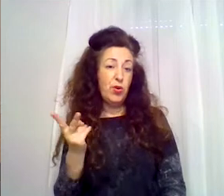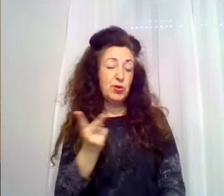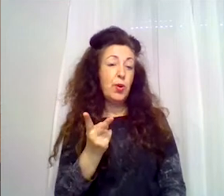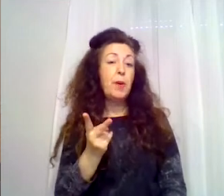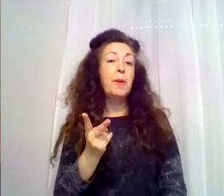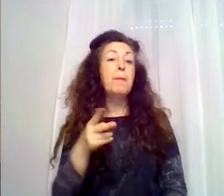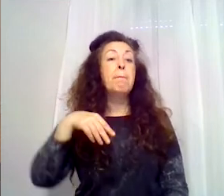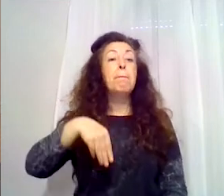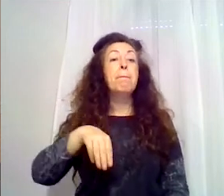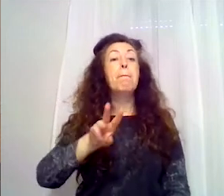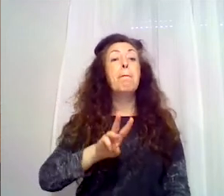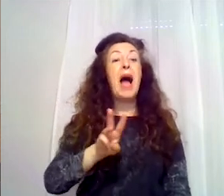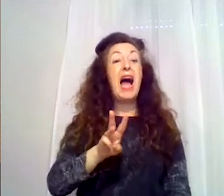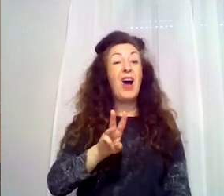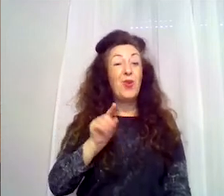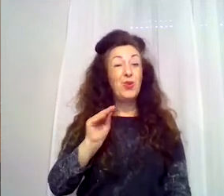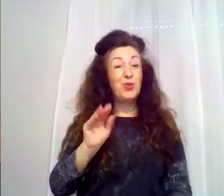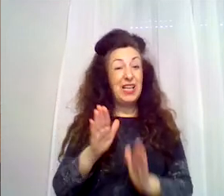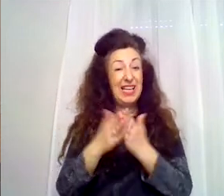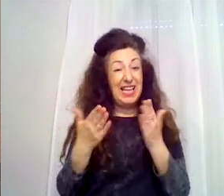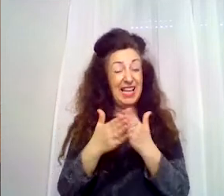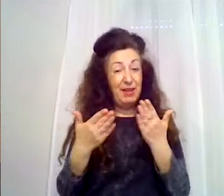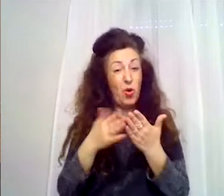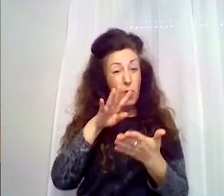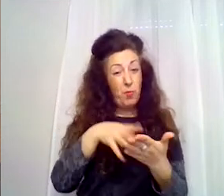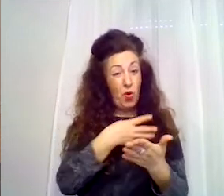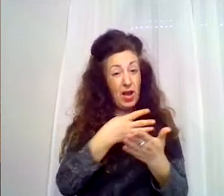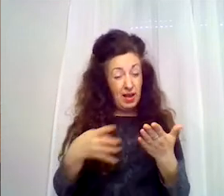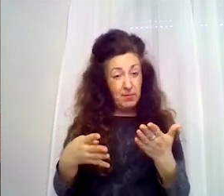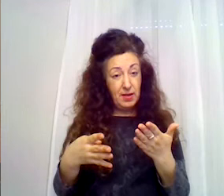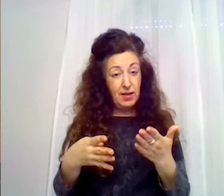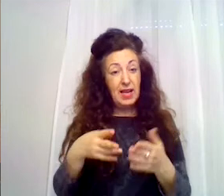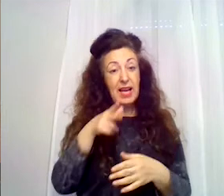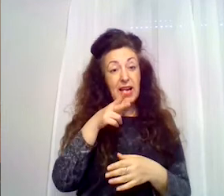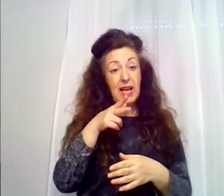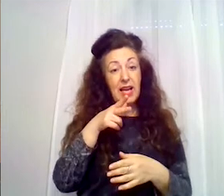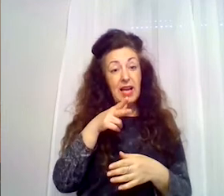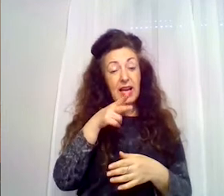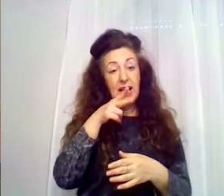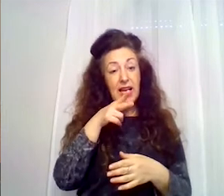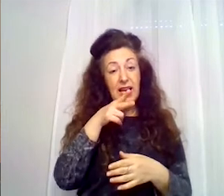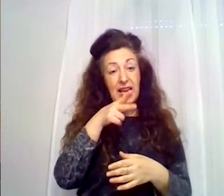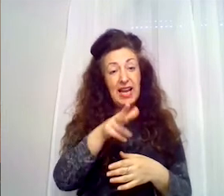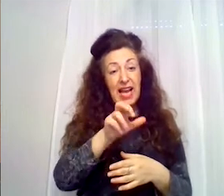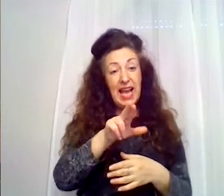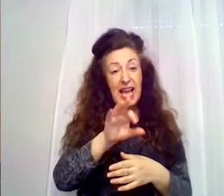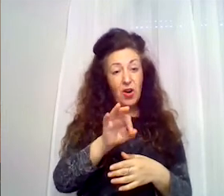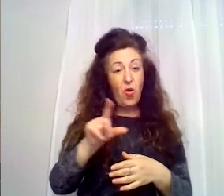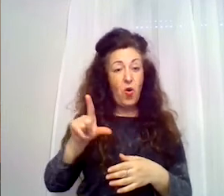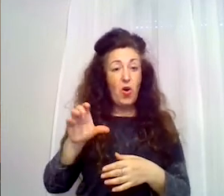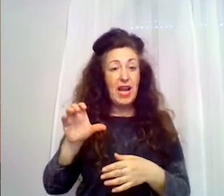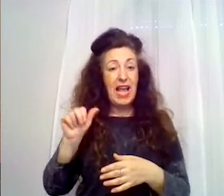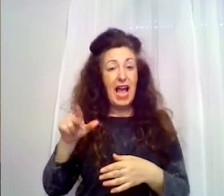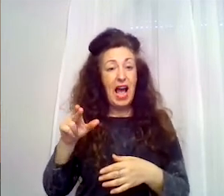que aparece, homosexualidad teóricamente con jovencitos, aunque no exista el